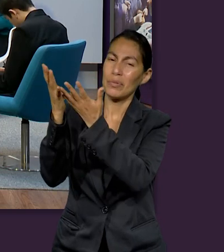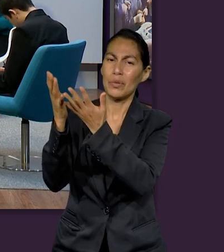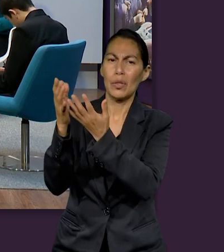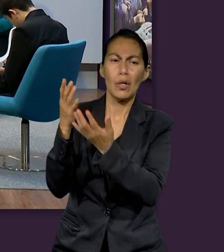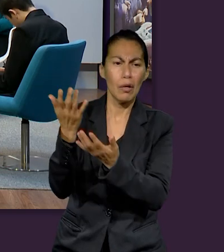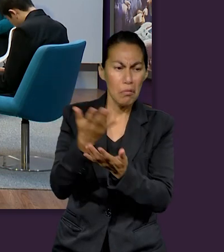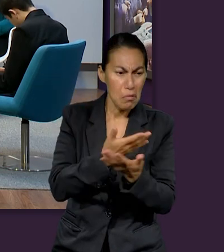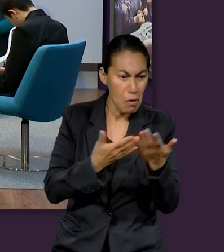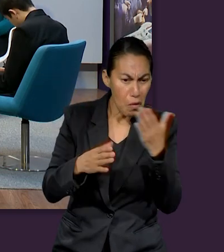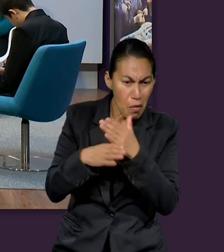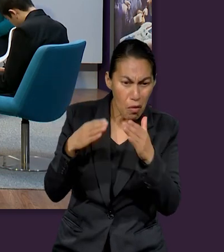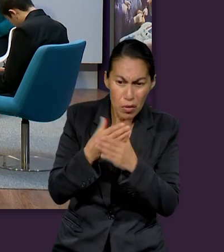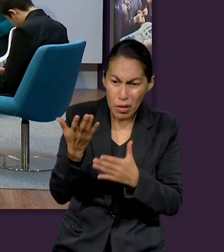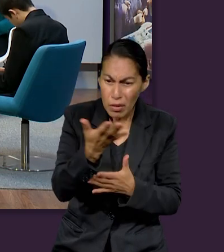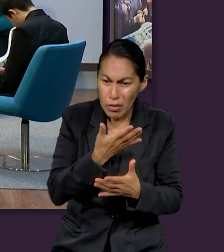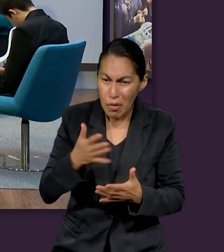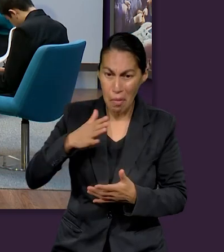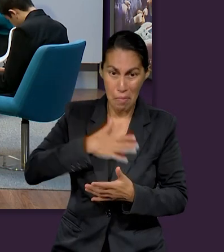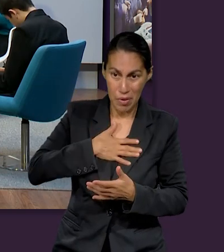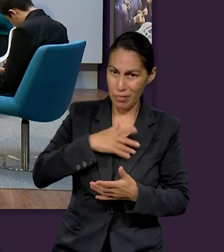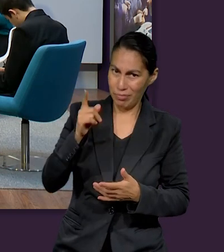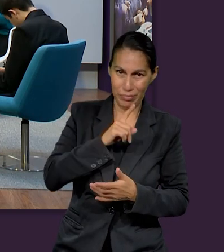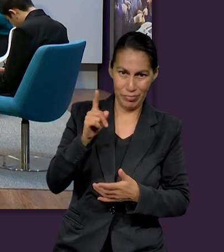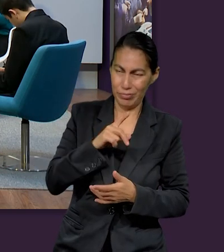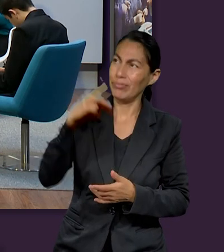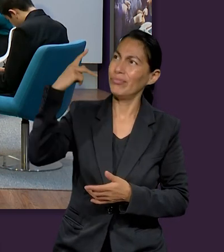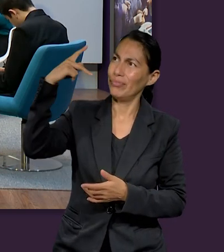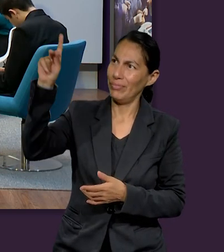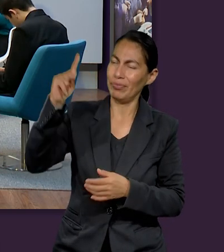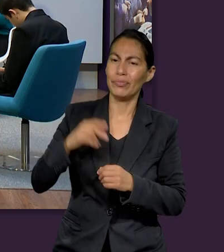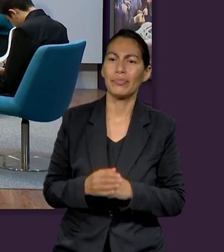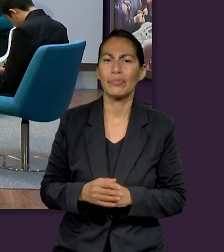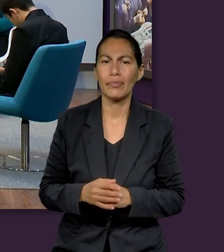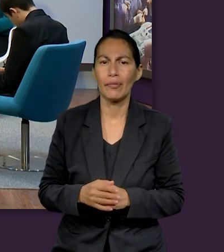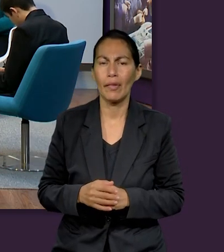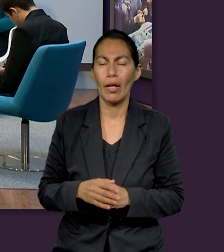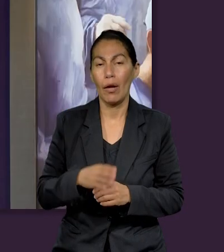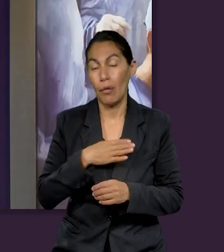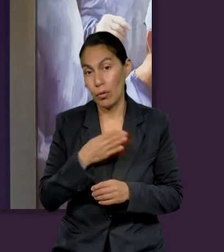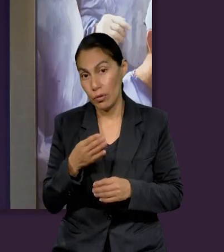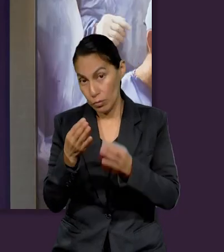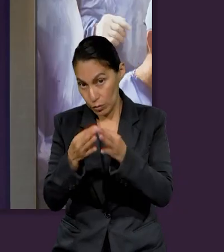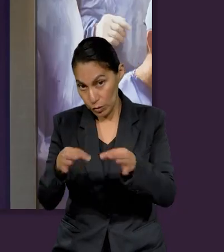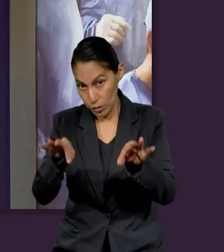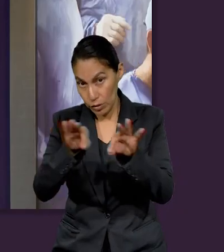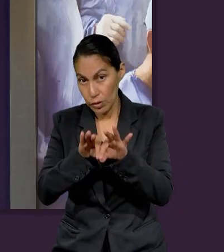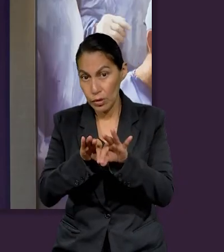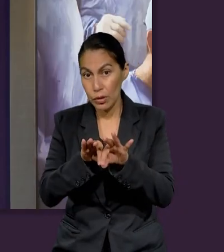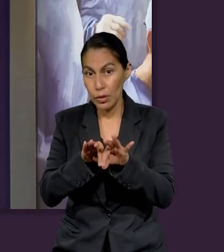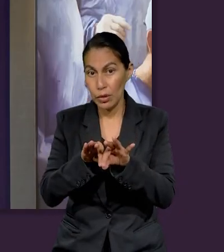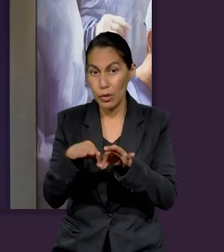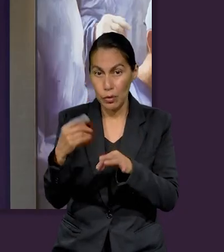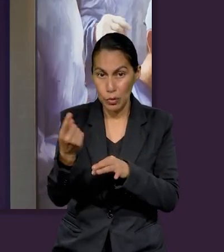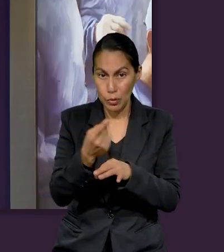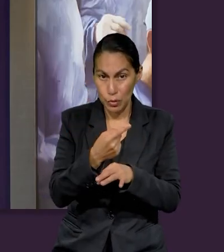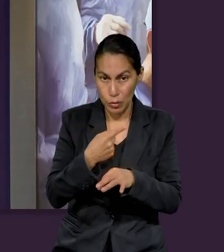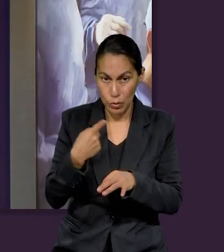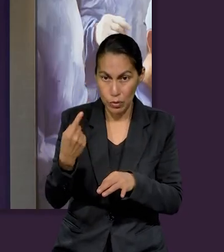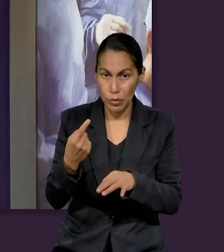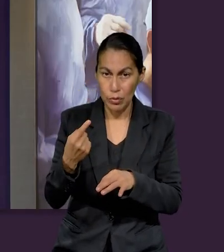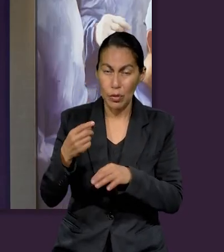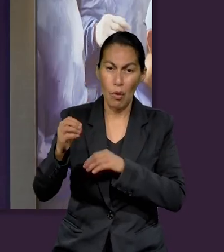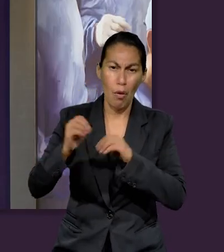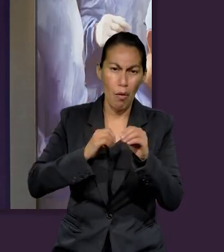que de él son todas las cosas y también Creo que es un punto muy importante que cuando nosotros